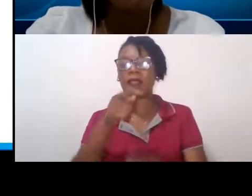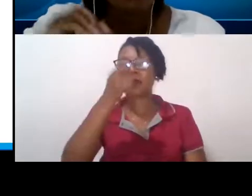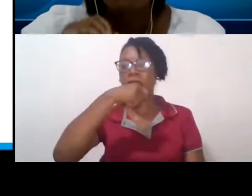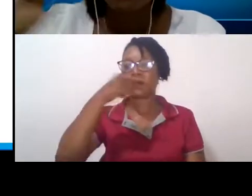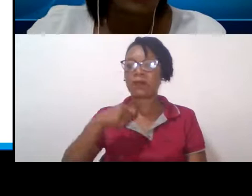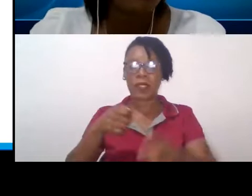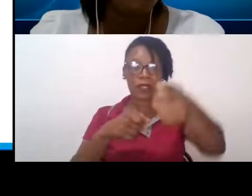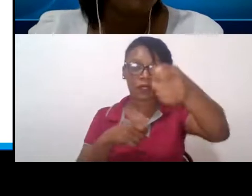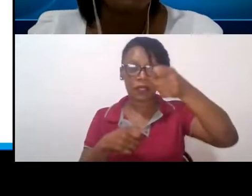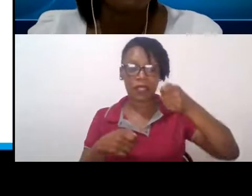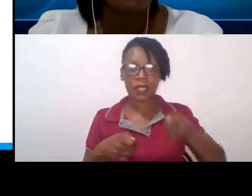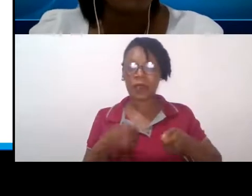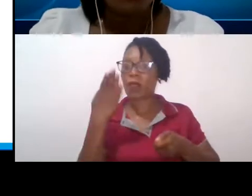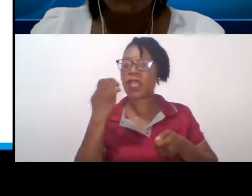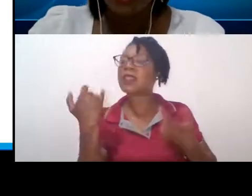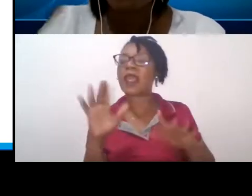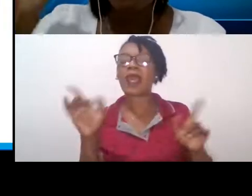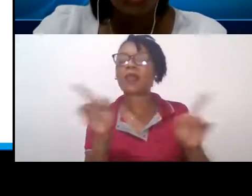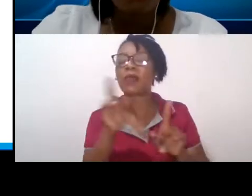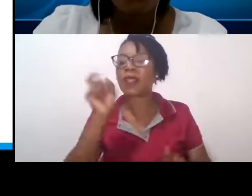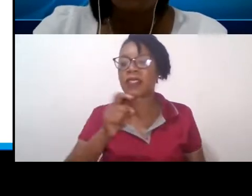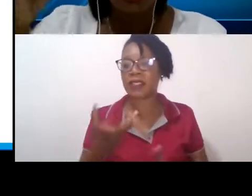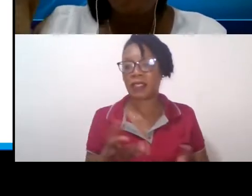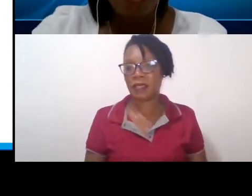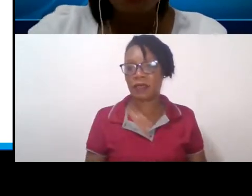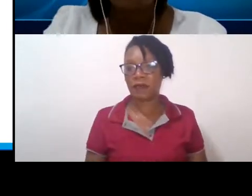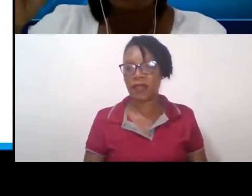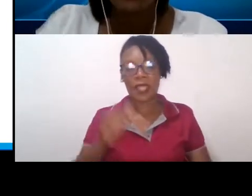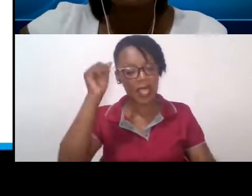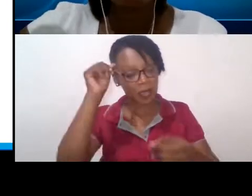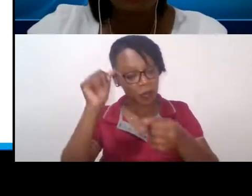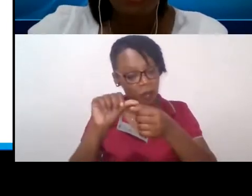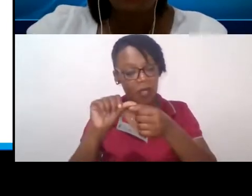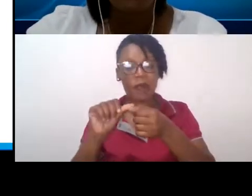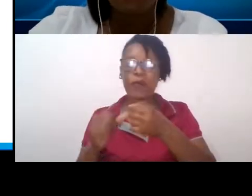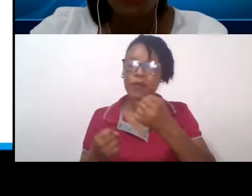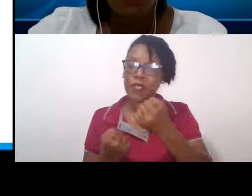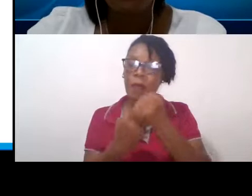quité, porque ya no lo necesitaba. O sea, recordemos, los apoyos son en la